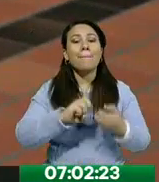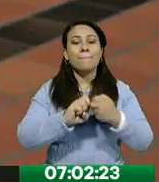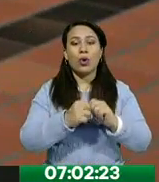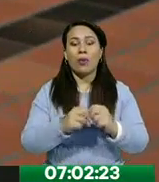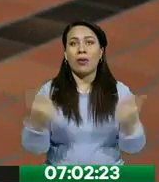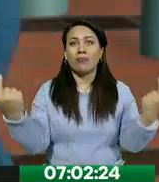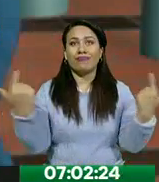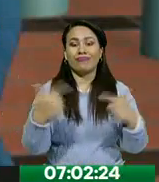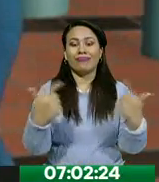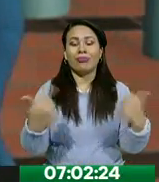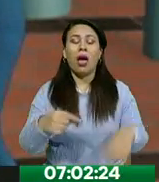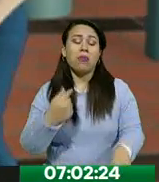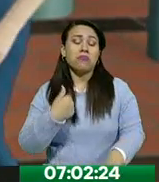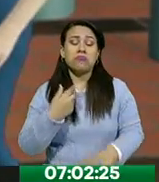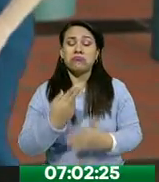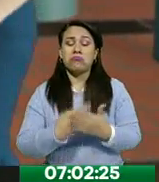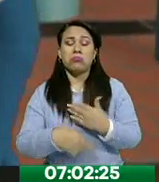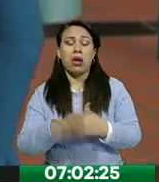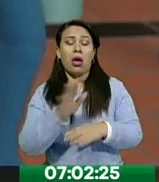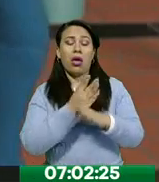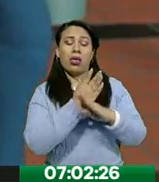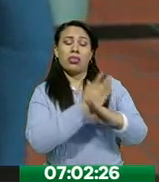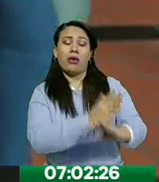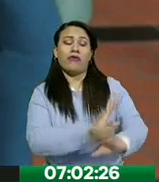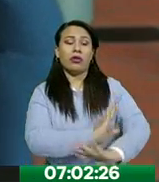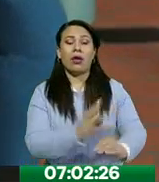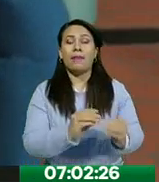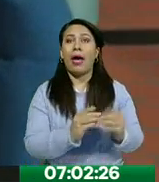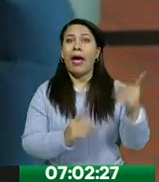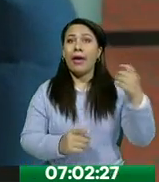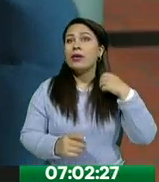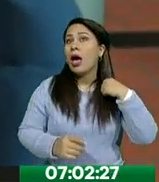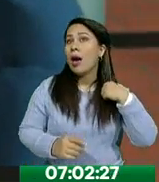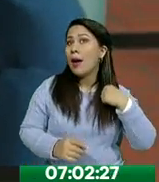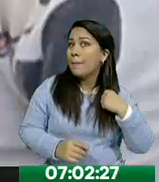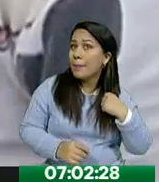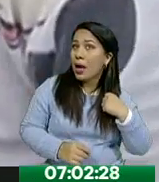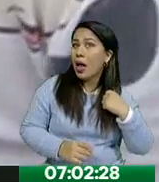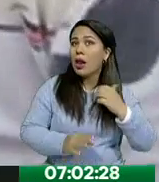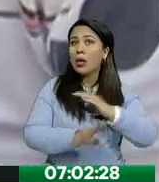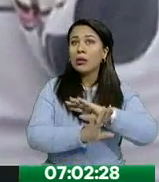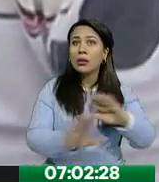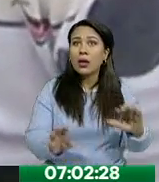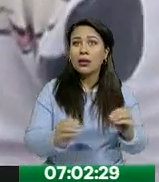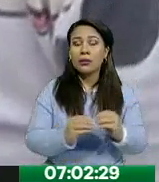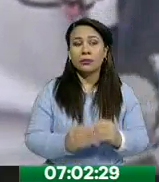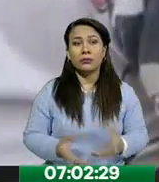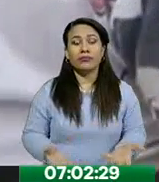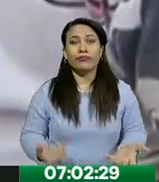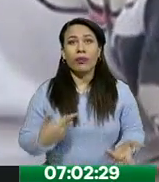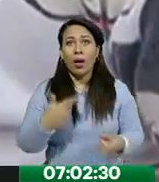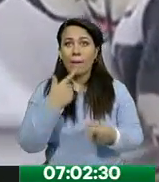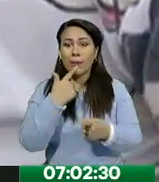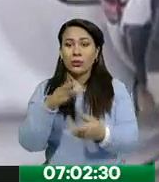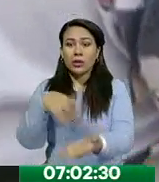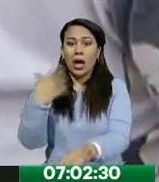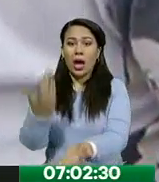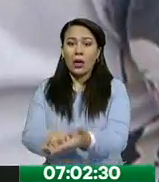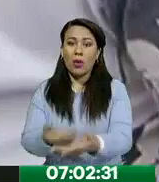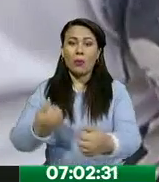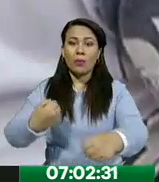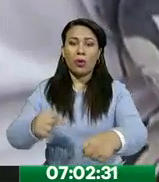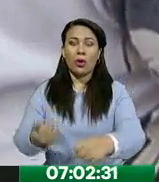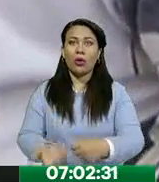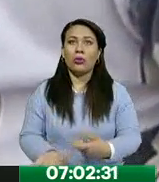buscó problemas, mi amiga no se iba a dejar pegar. Pero es que le dio coraje que le halen el pelo a cualquiera, pues no. Y la hagan caer de la moto y diciéndole, yo no